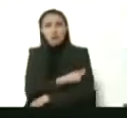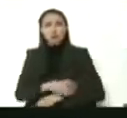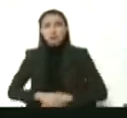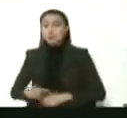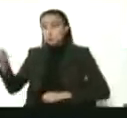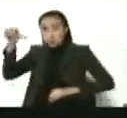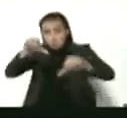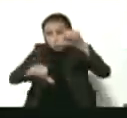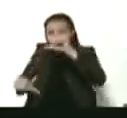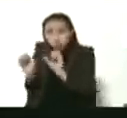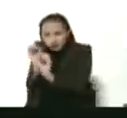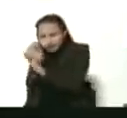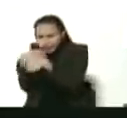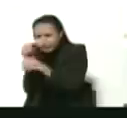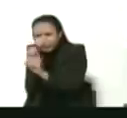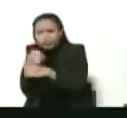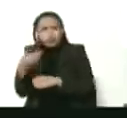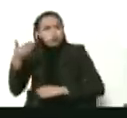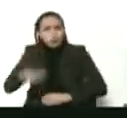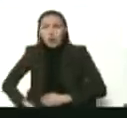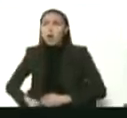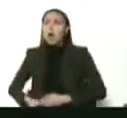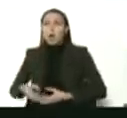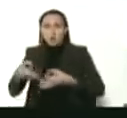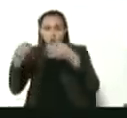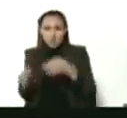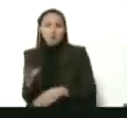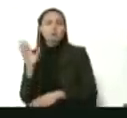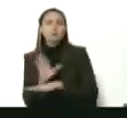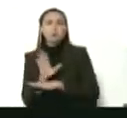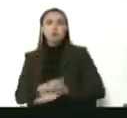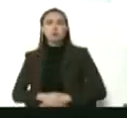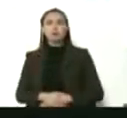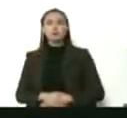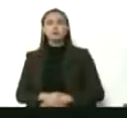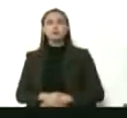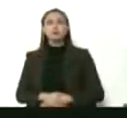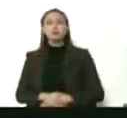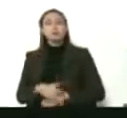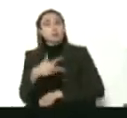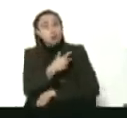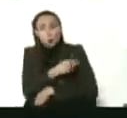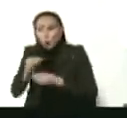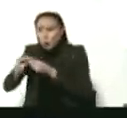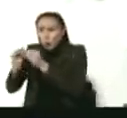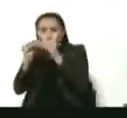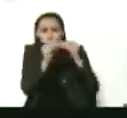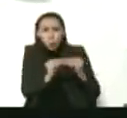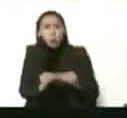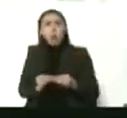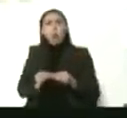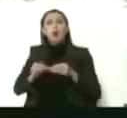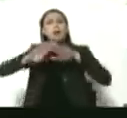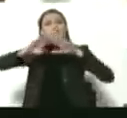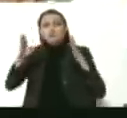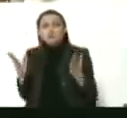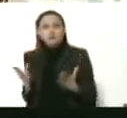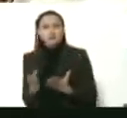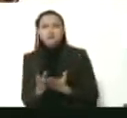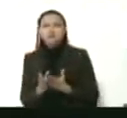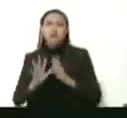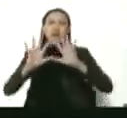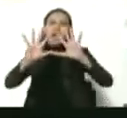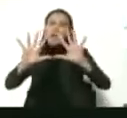experimentos científicos, que es la más segura. Pero para construir una vacuna, la humanidad se echa, a veces hasta 10